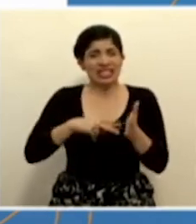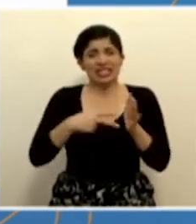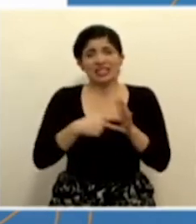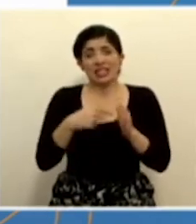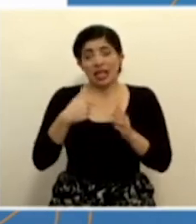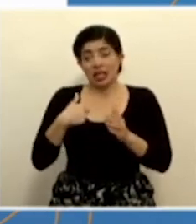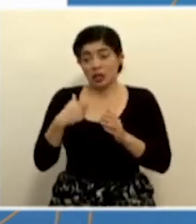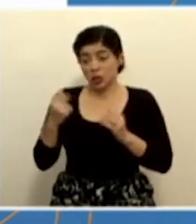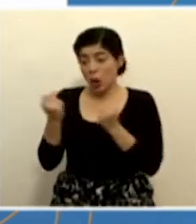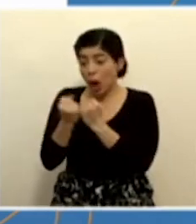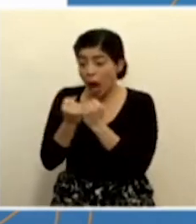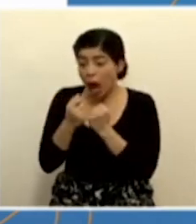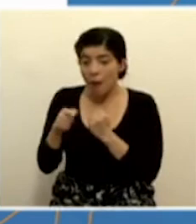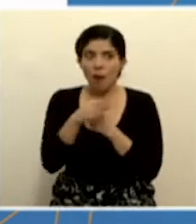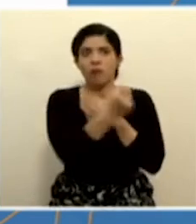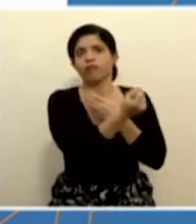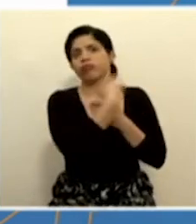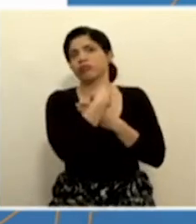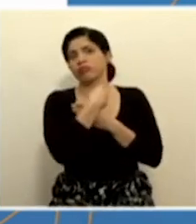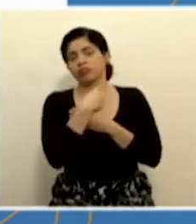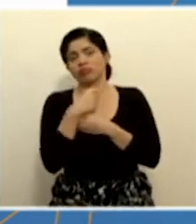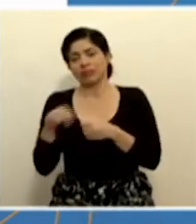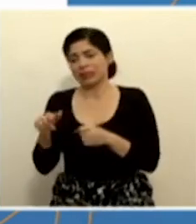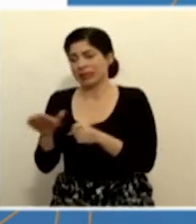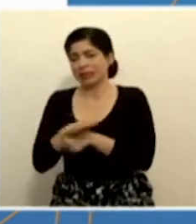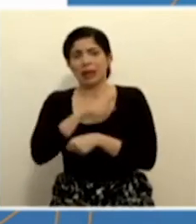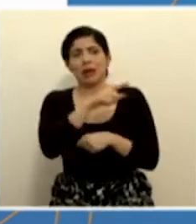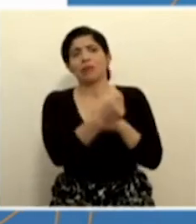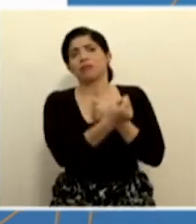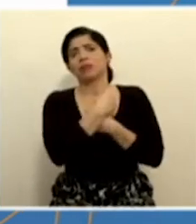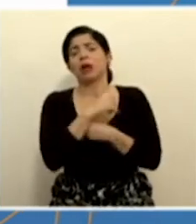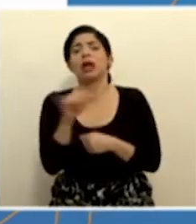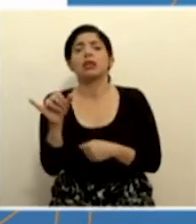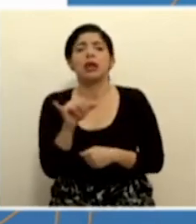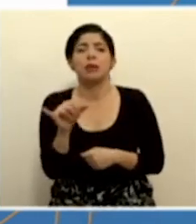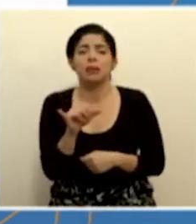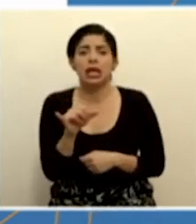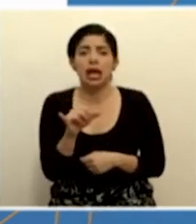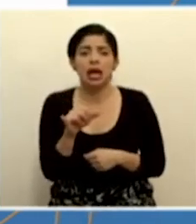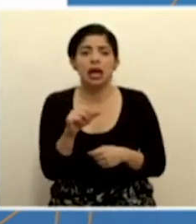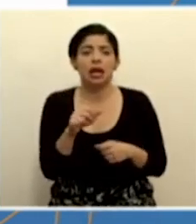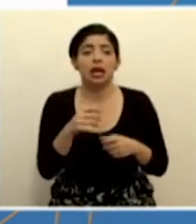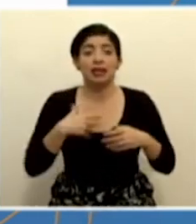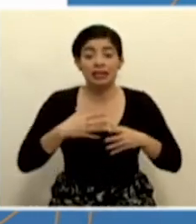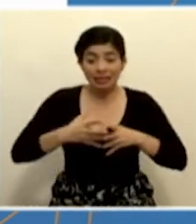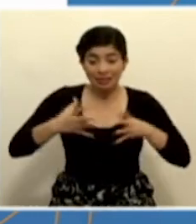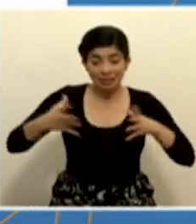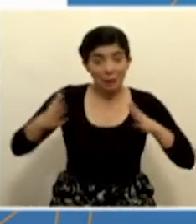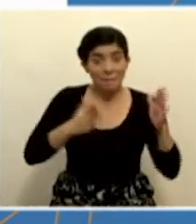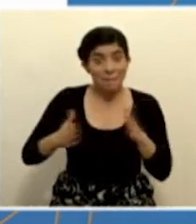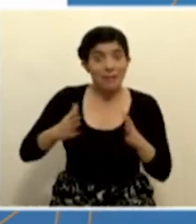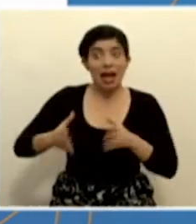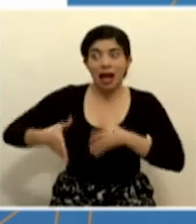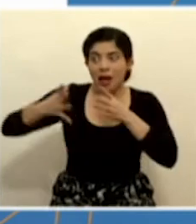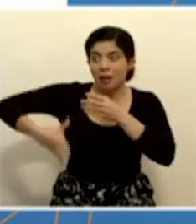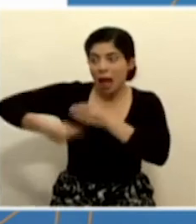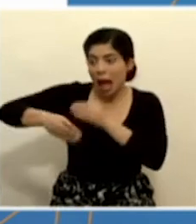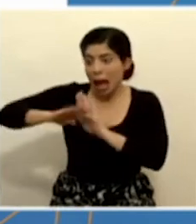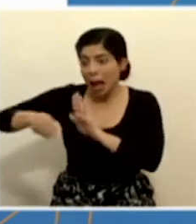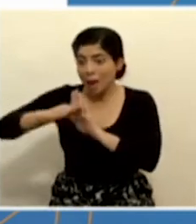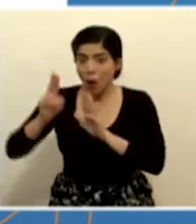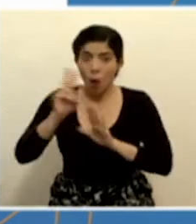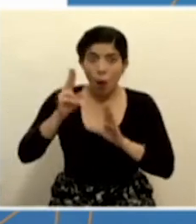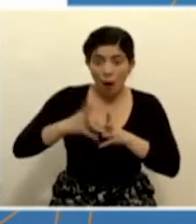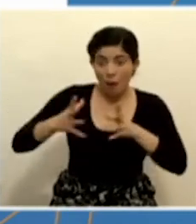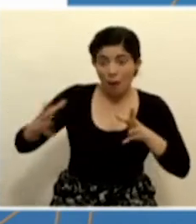capacidad actual inclusive rebasaría nuestra capacidad con la ampliación que se está pensando hacer de urgencia en